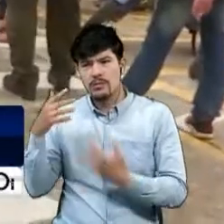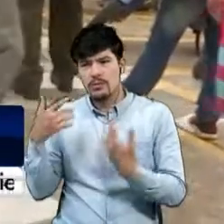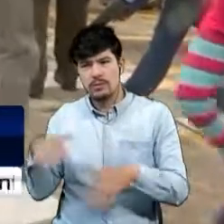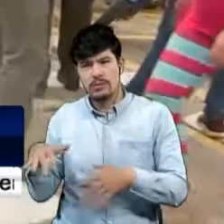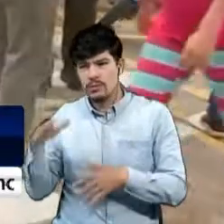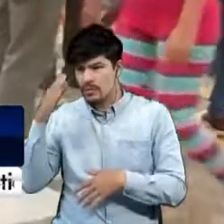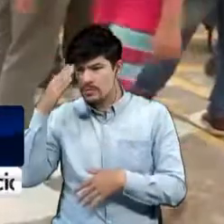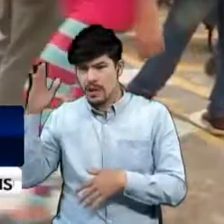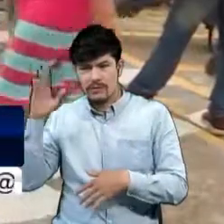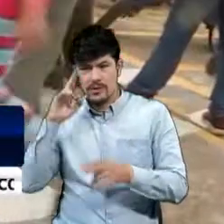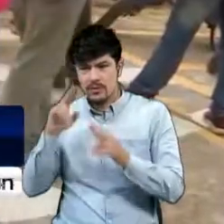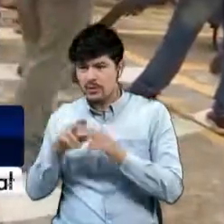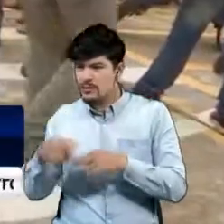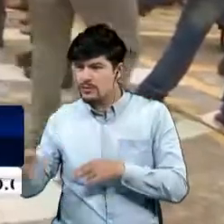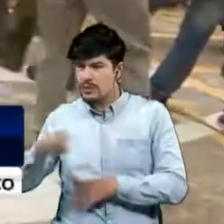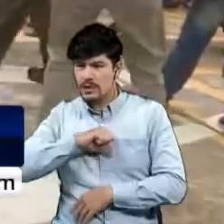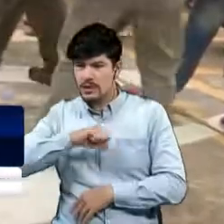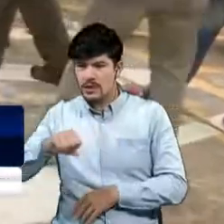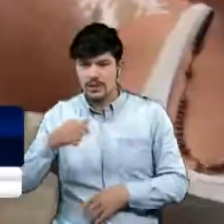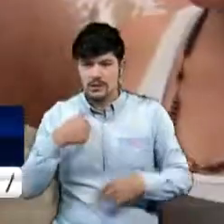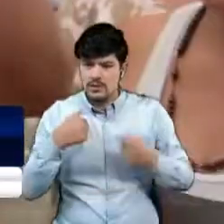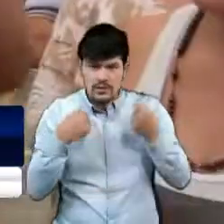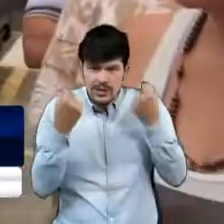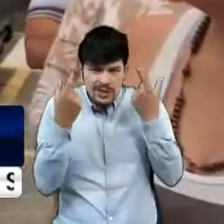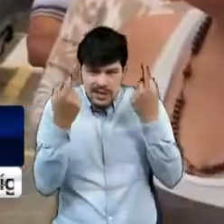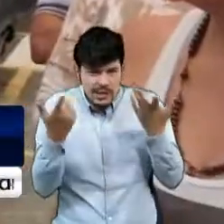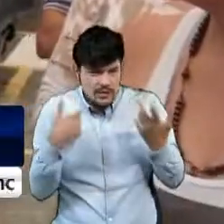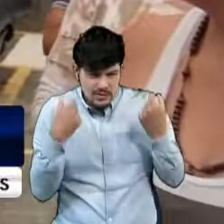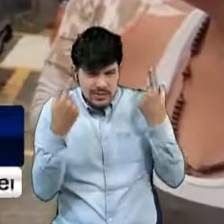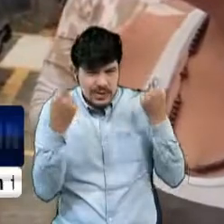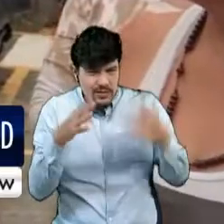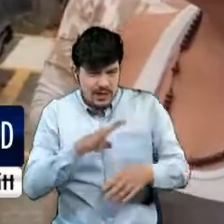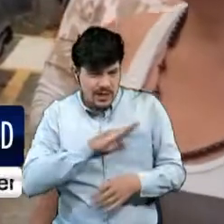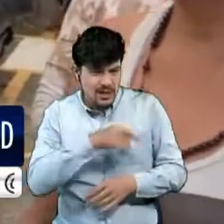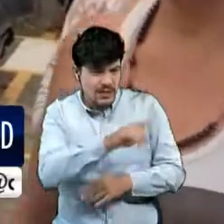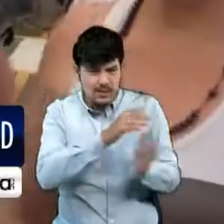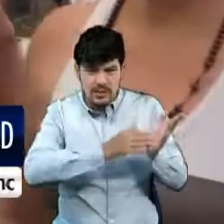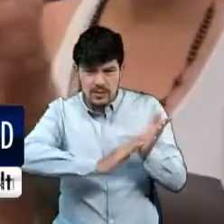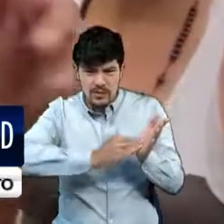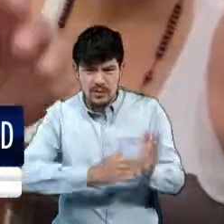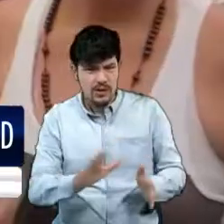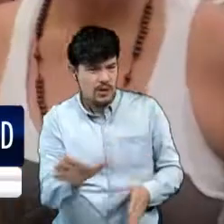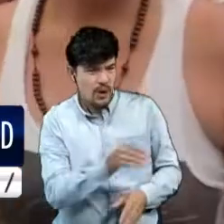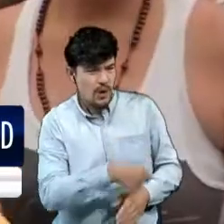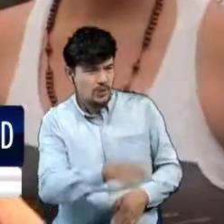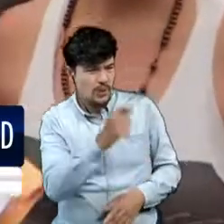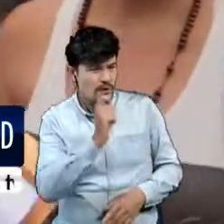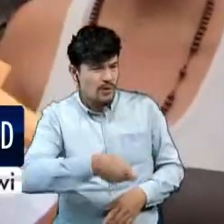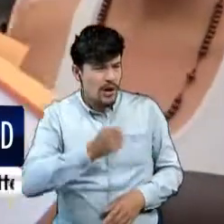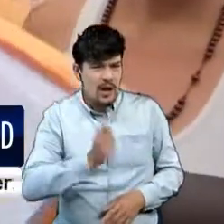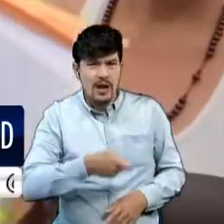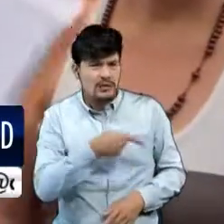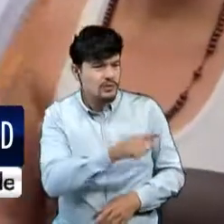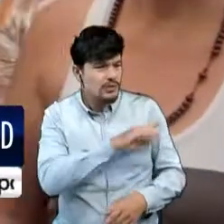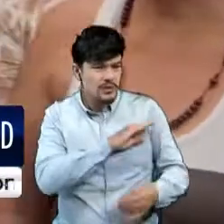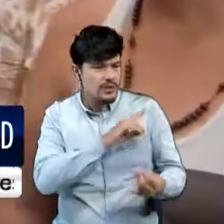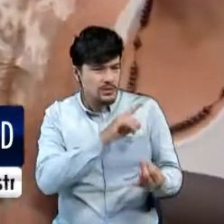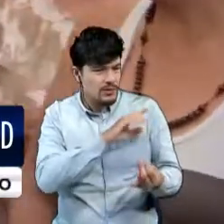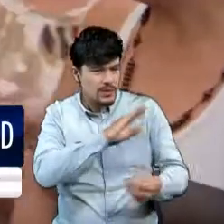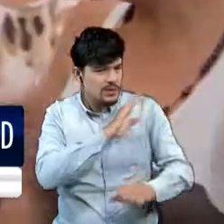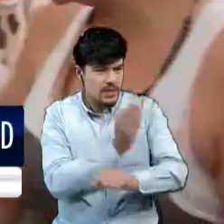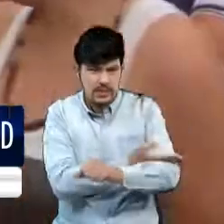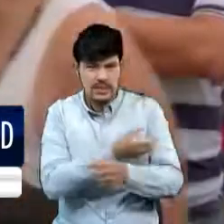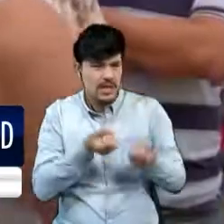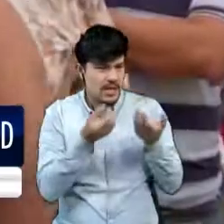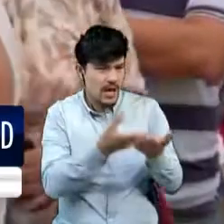desconocimiento de sus derechos no siendo como la calidad franca con todos esos abogados que tienen no han sido capaces de dar un concepto